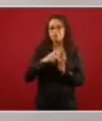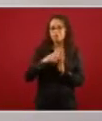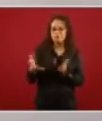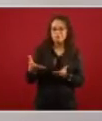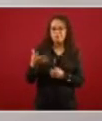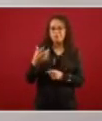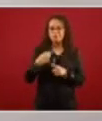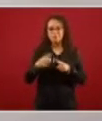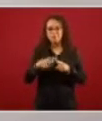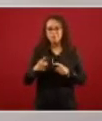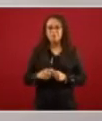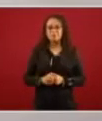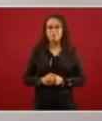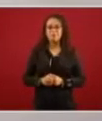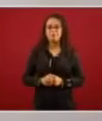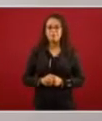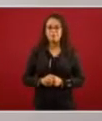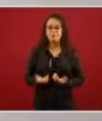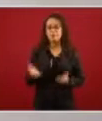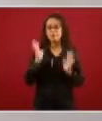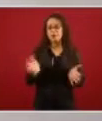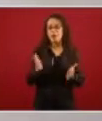Si no tienen credibilidad,